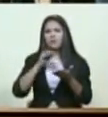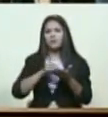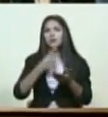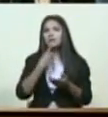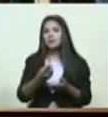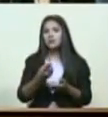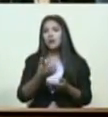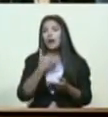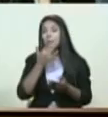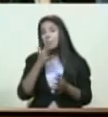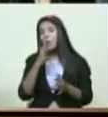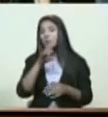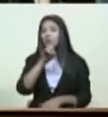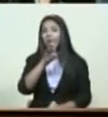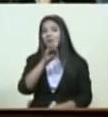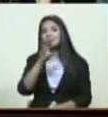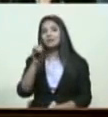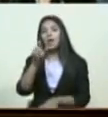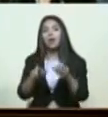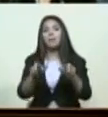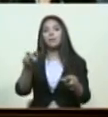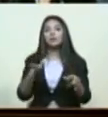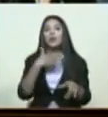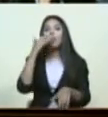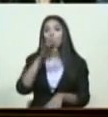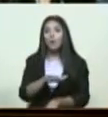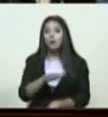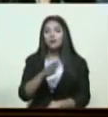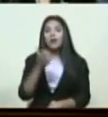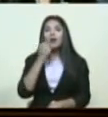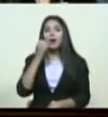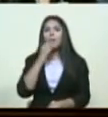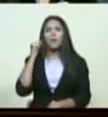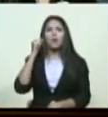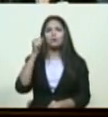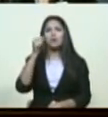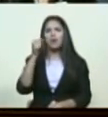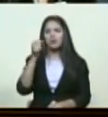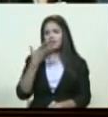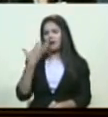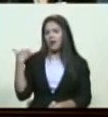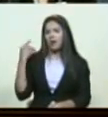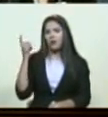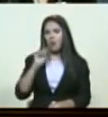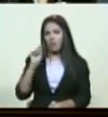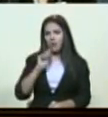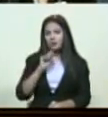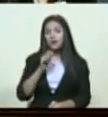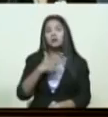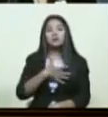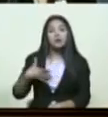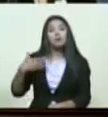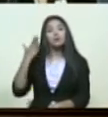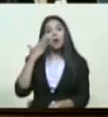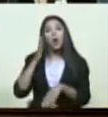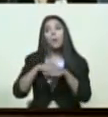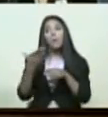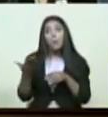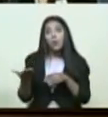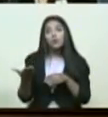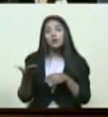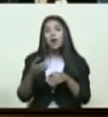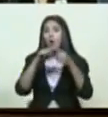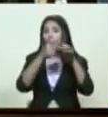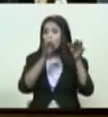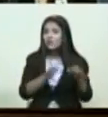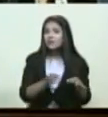que son casi 100 las personas que han fallecido durante las protestas antigubernamentales de los últimos meses. Queremos saber por qué extraoficial se manejan que son